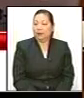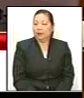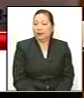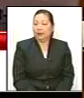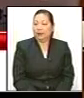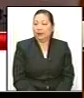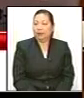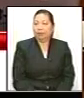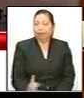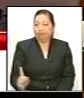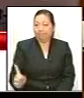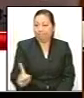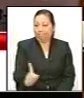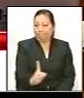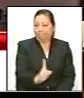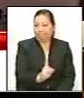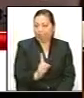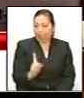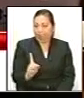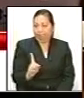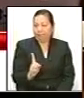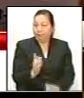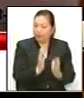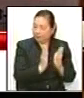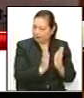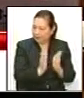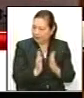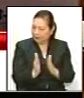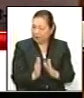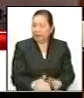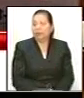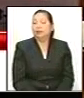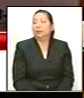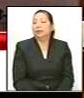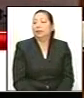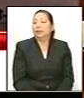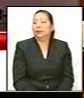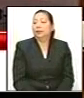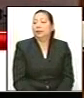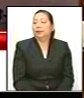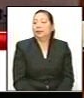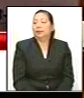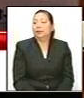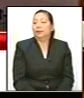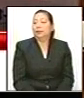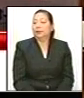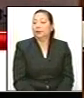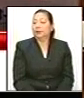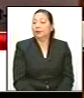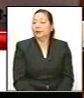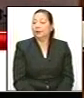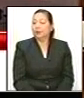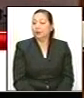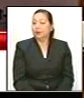Llamamos a todos los colegas congresistas al orden. Le estoy diciendo al congresista Jorge Castro.